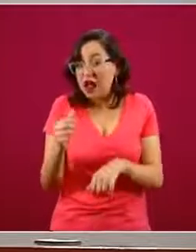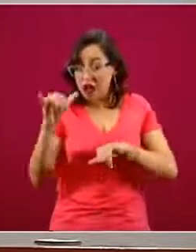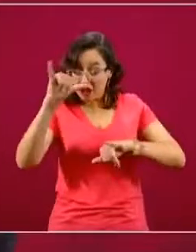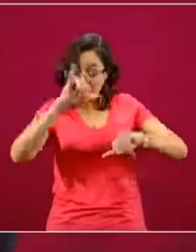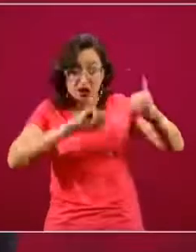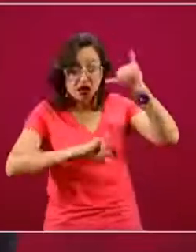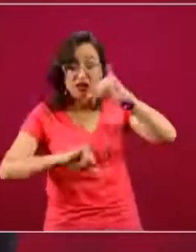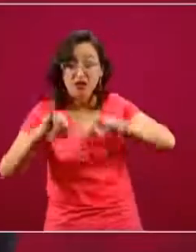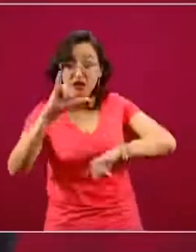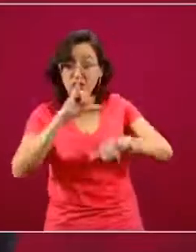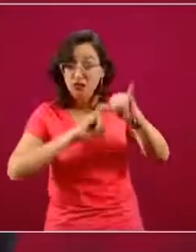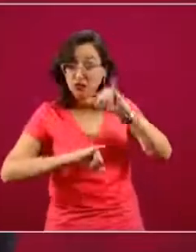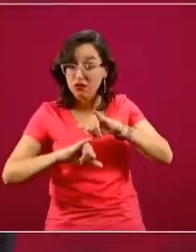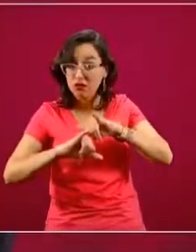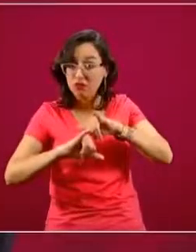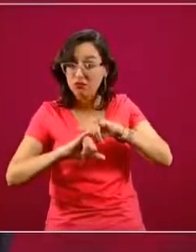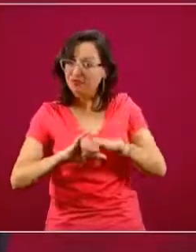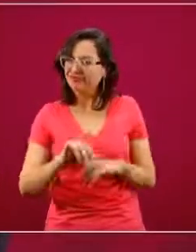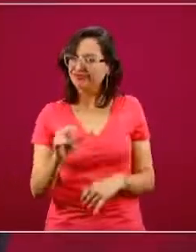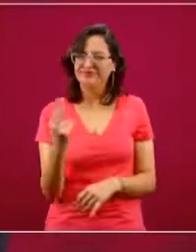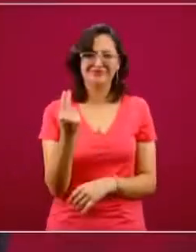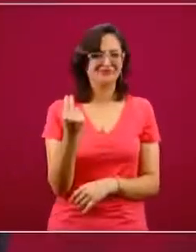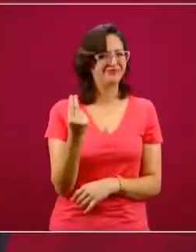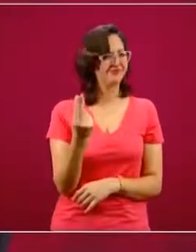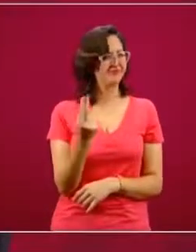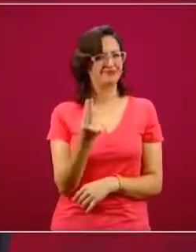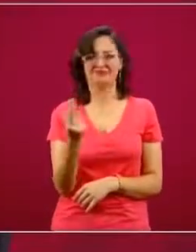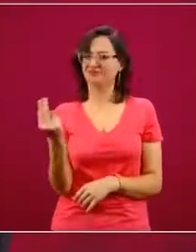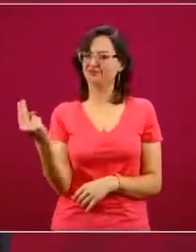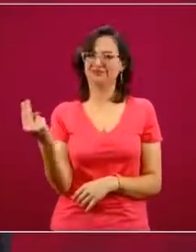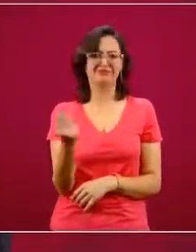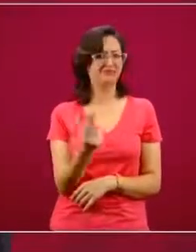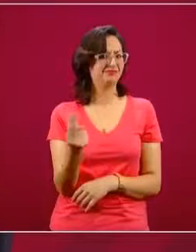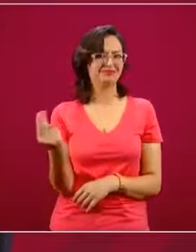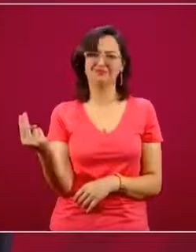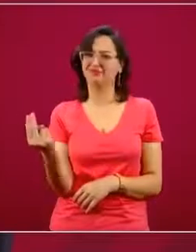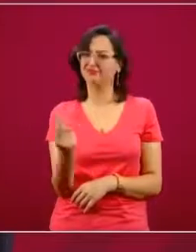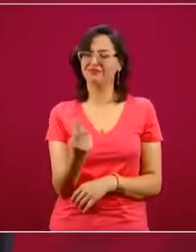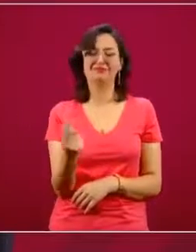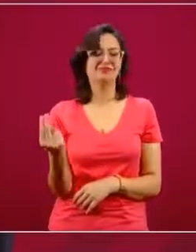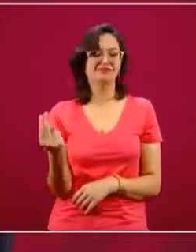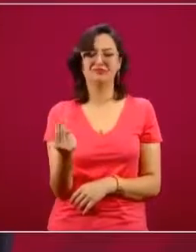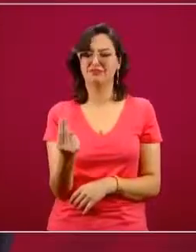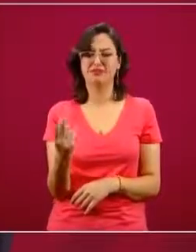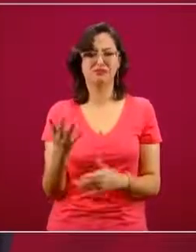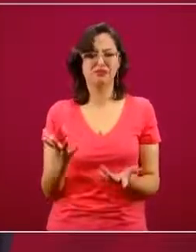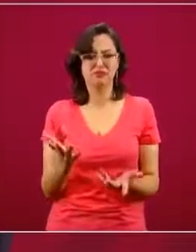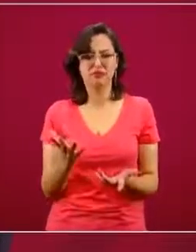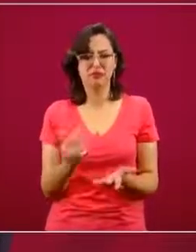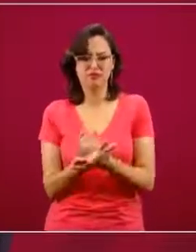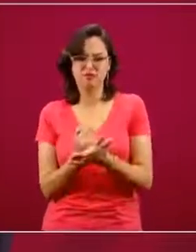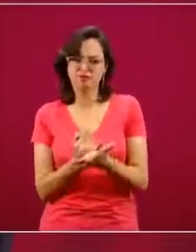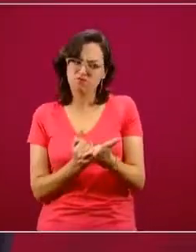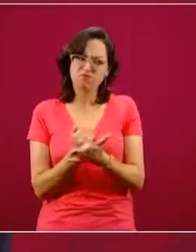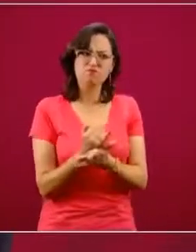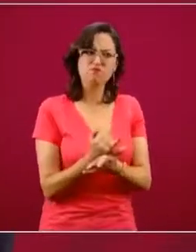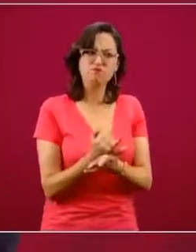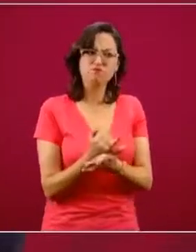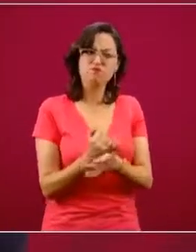laboratorio que esa persona tiene infección por el nuevo coronavirus para tomar una decisión